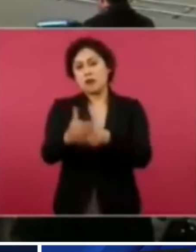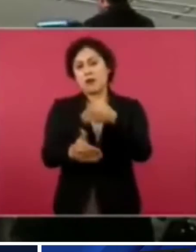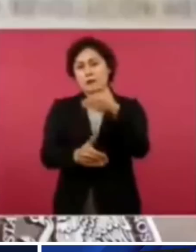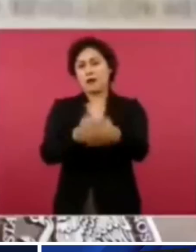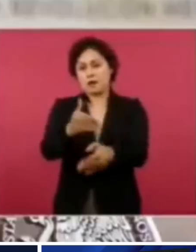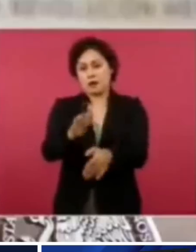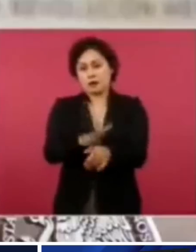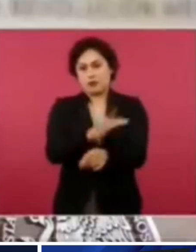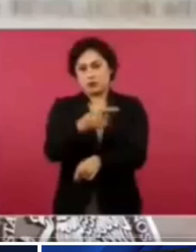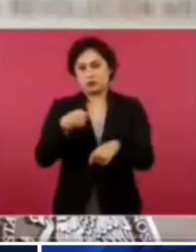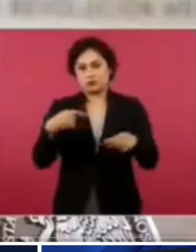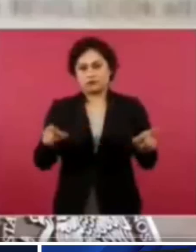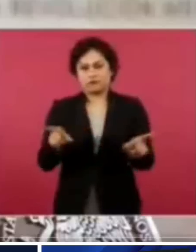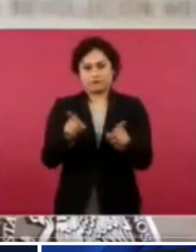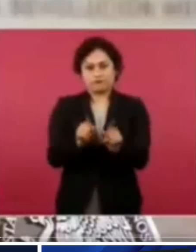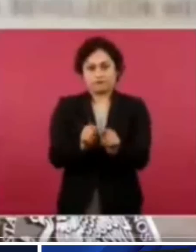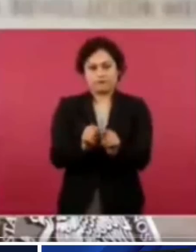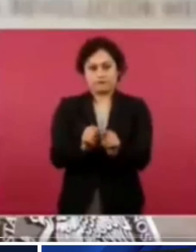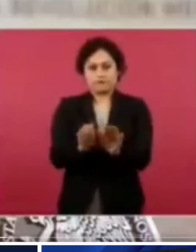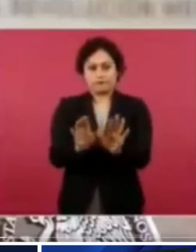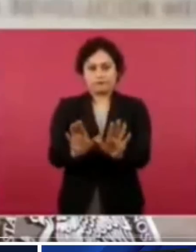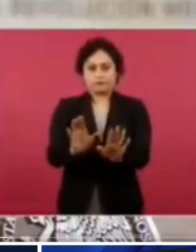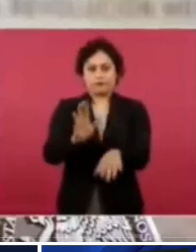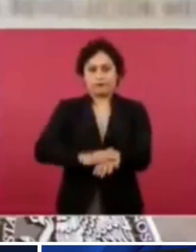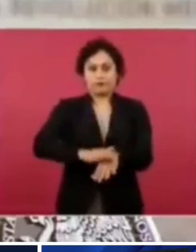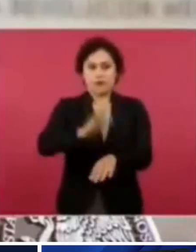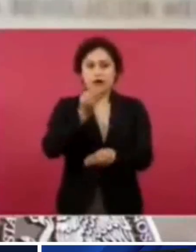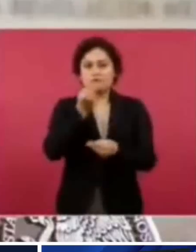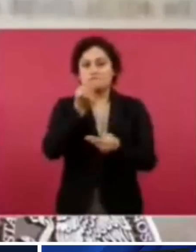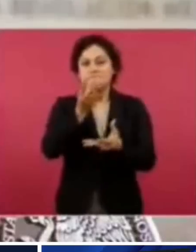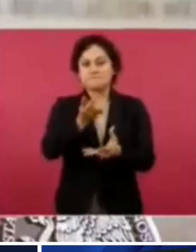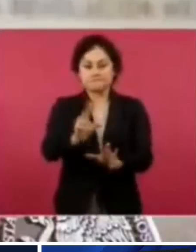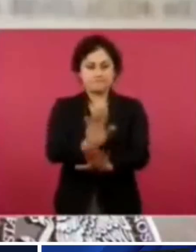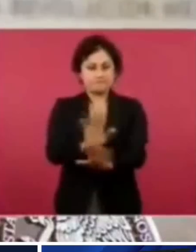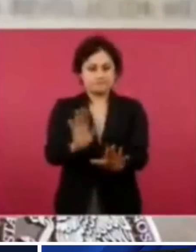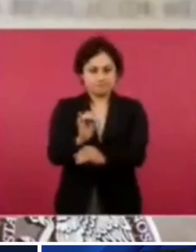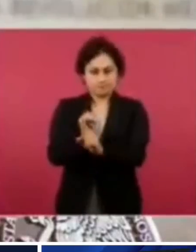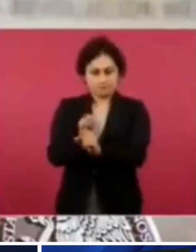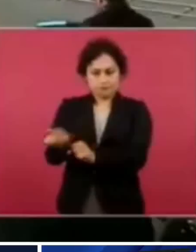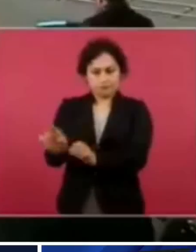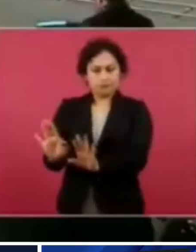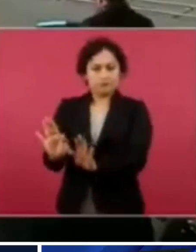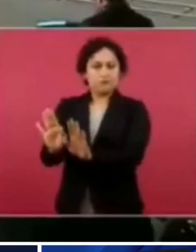no pues decir un poco más de la propia investigación.